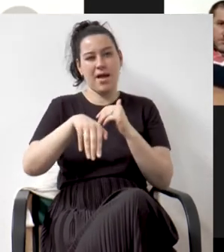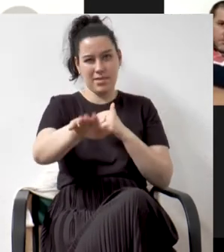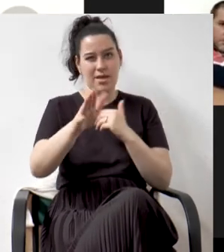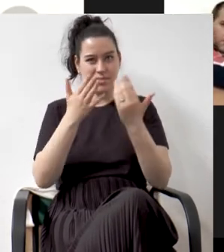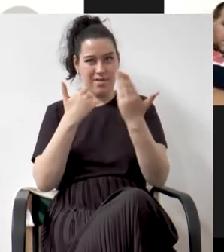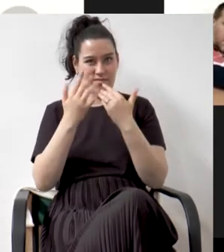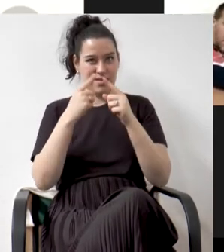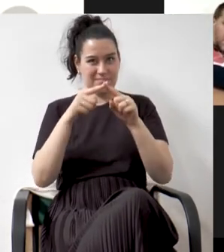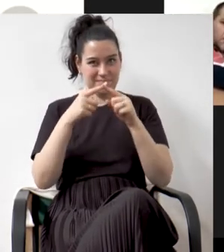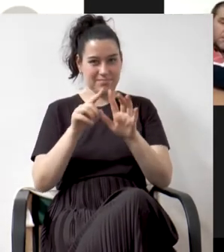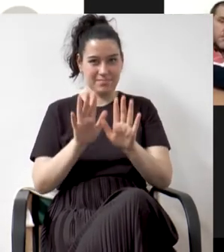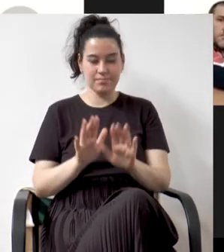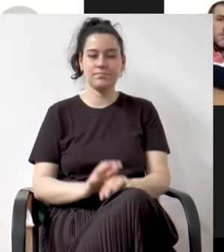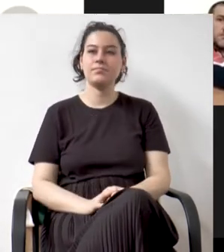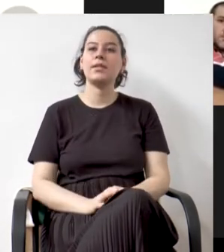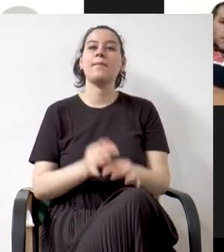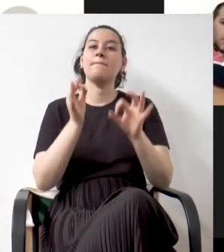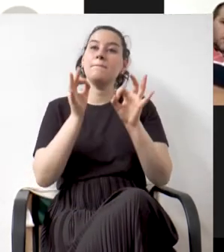eso. Bien.